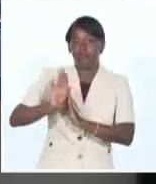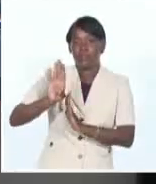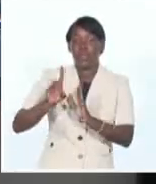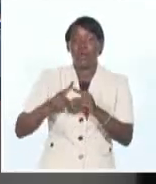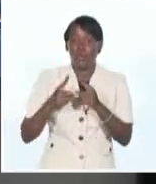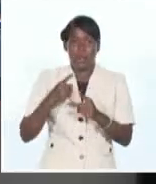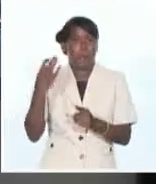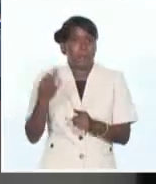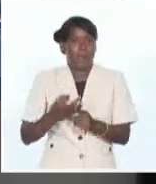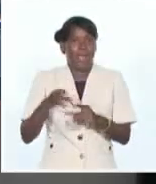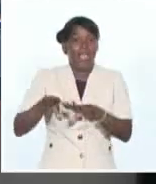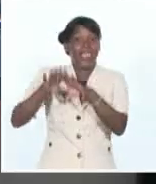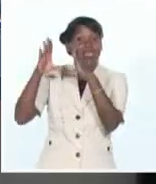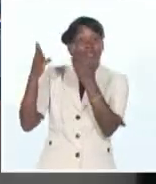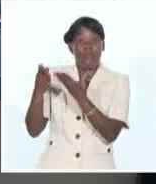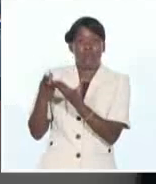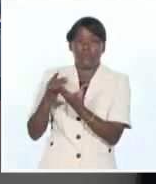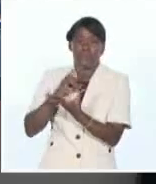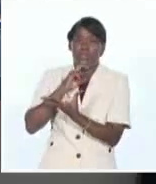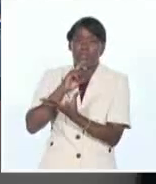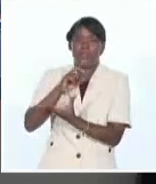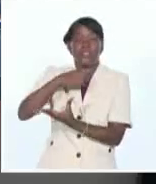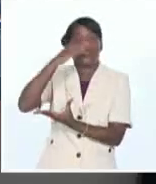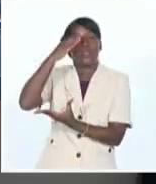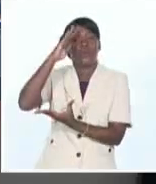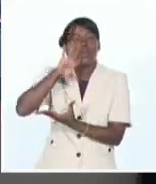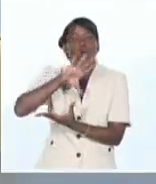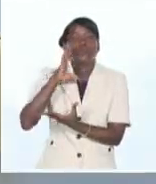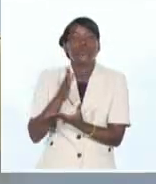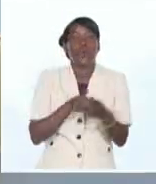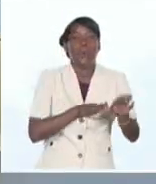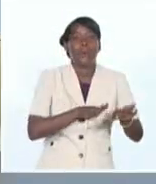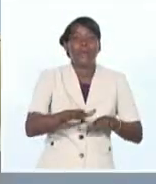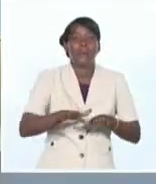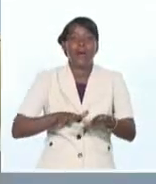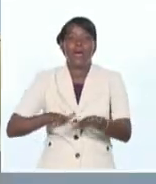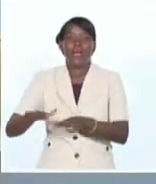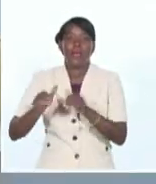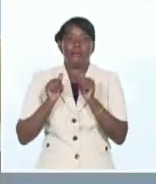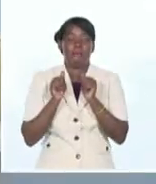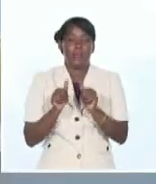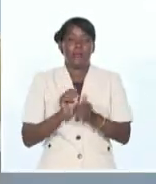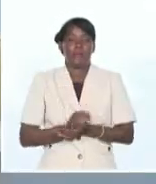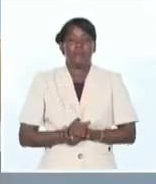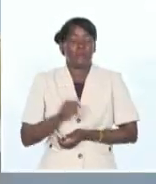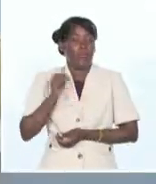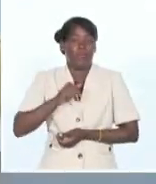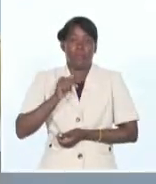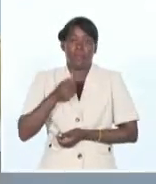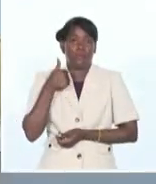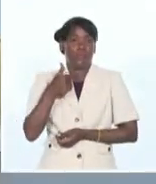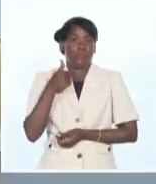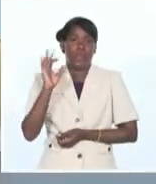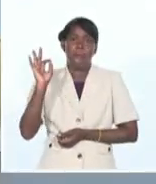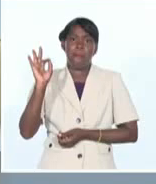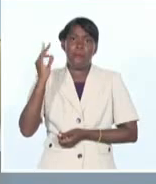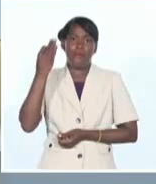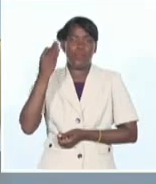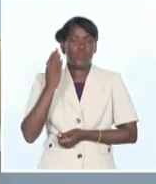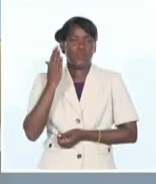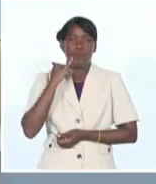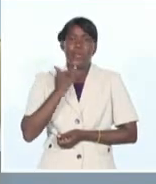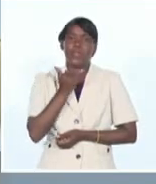con respecto a otros sistemas de formación artística en el mundo, el cual, el de nosotros, es totalmente diferente, es